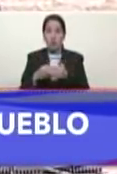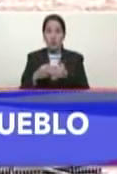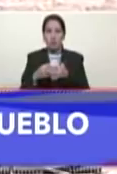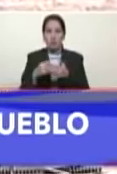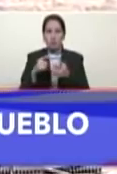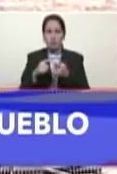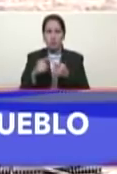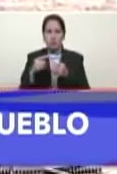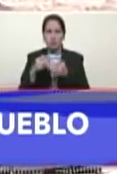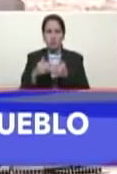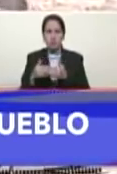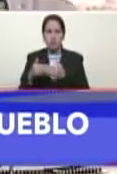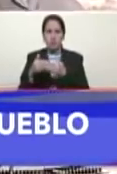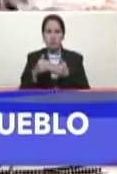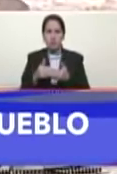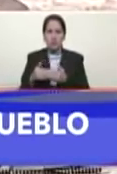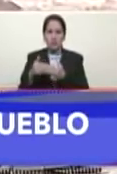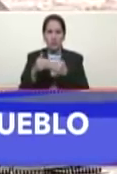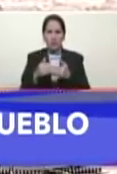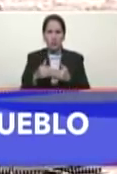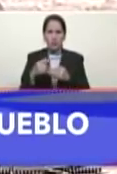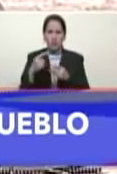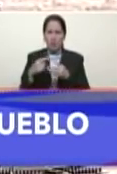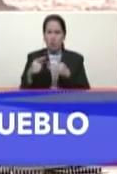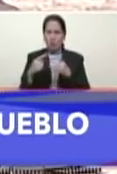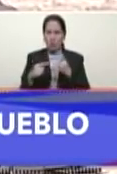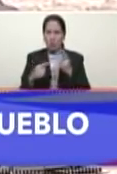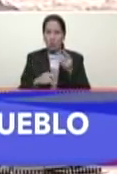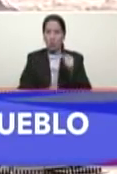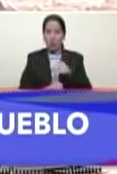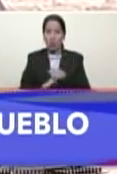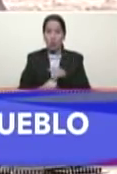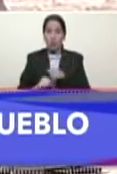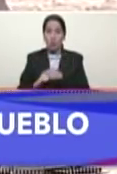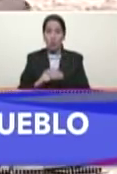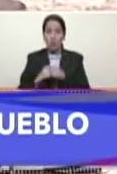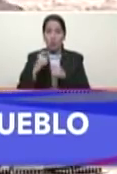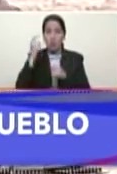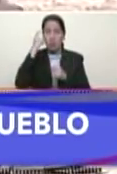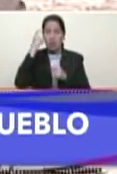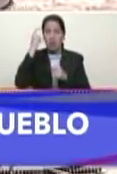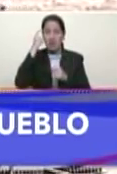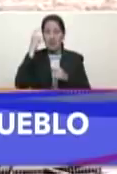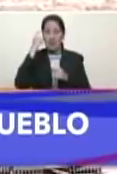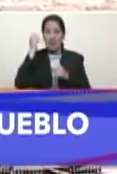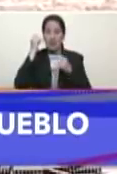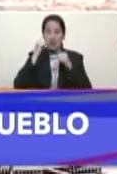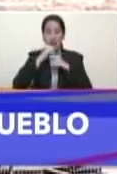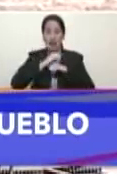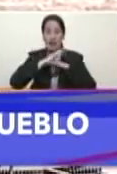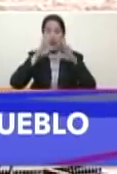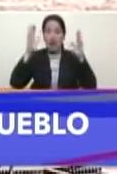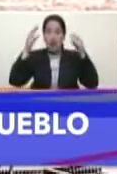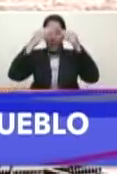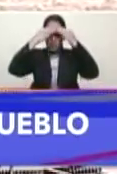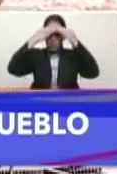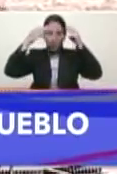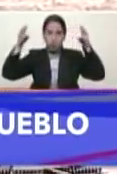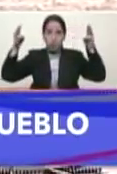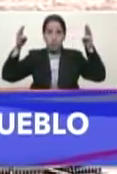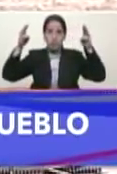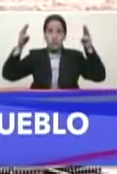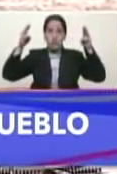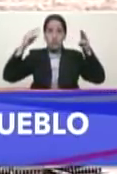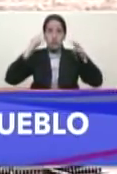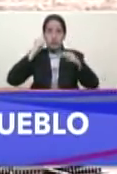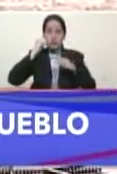imperialismo. Mente clara, para que el trabajo inclusive se motive más. Por eso yo